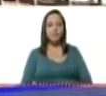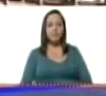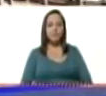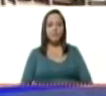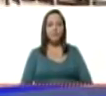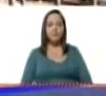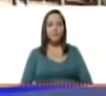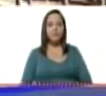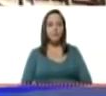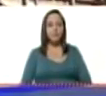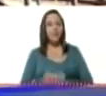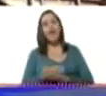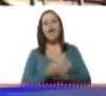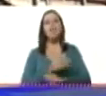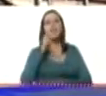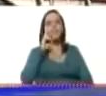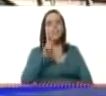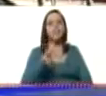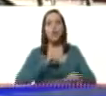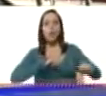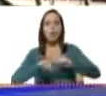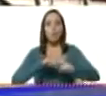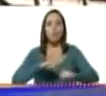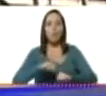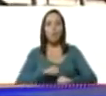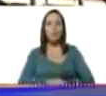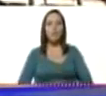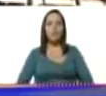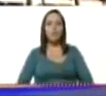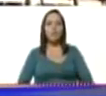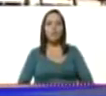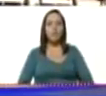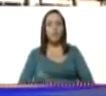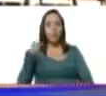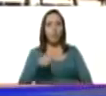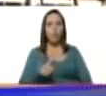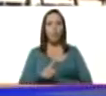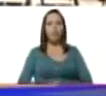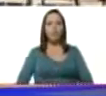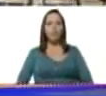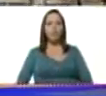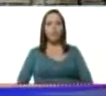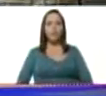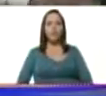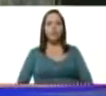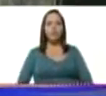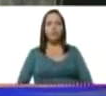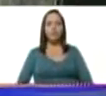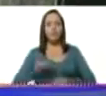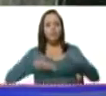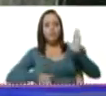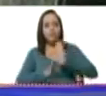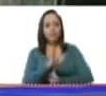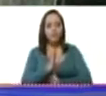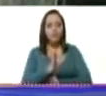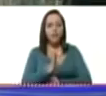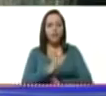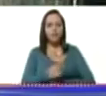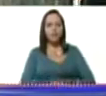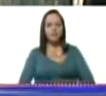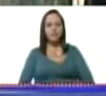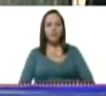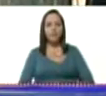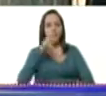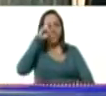Los he visto movilizados hoy rumbo a la Fiscalía.